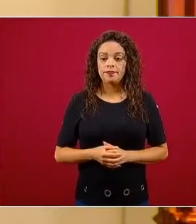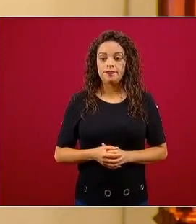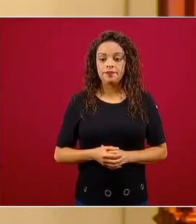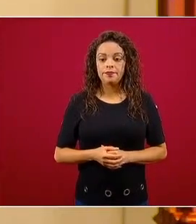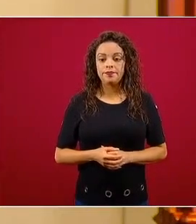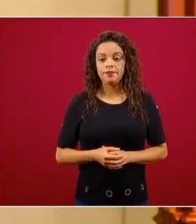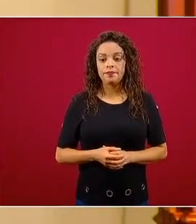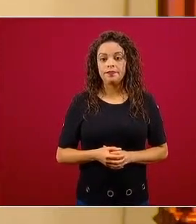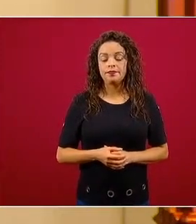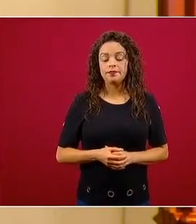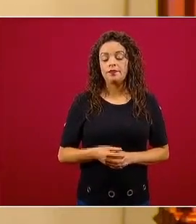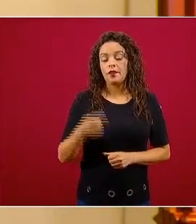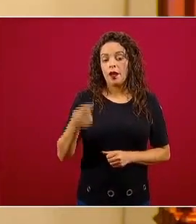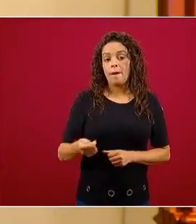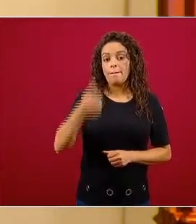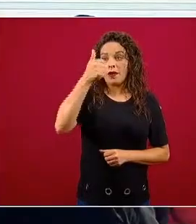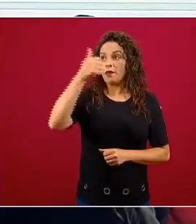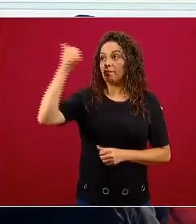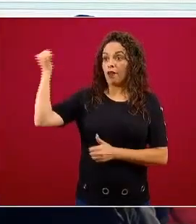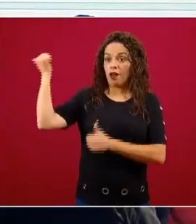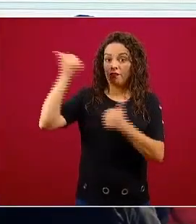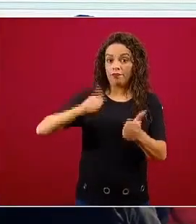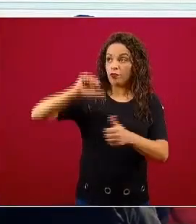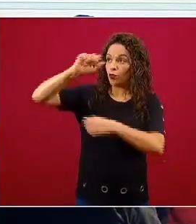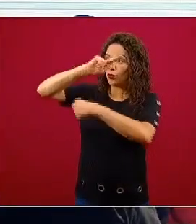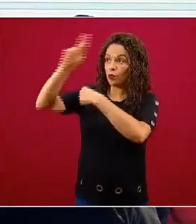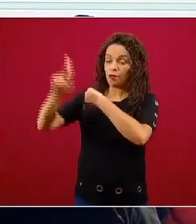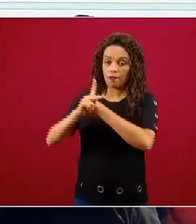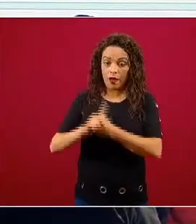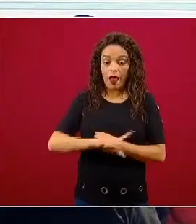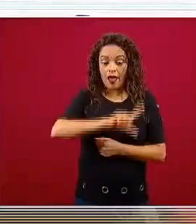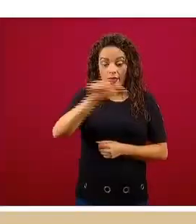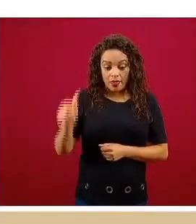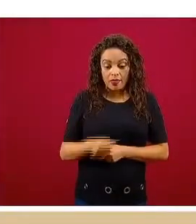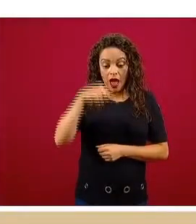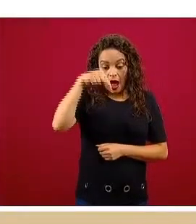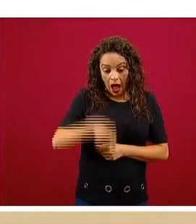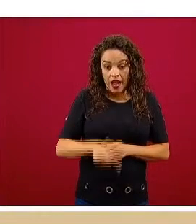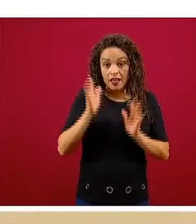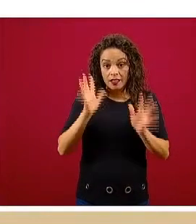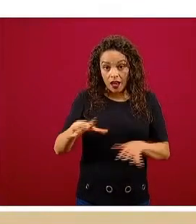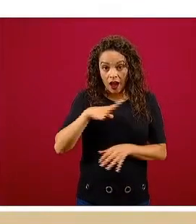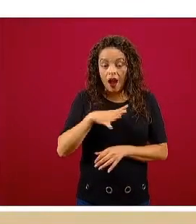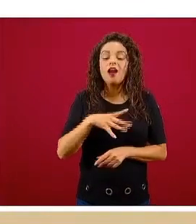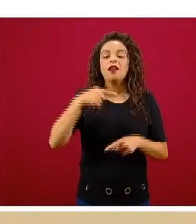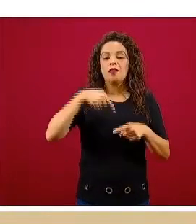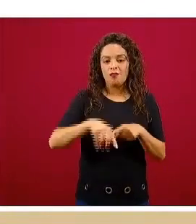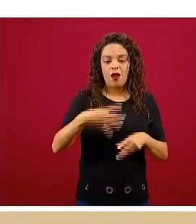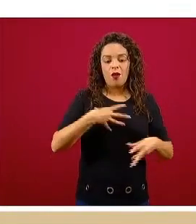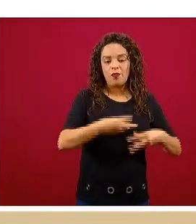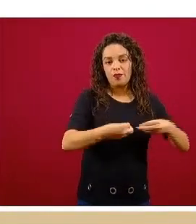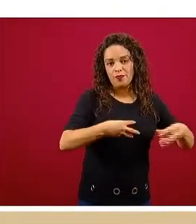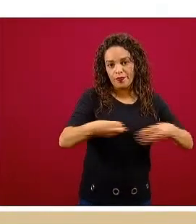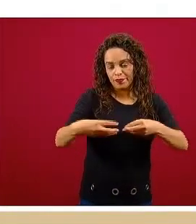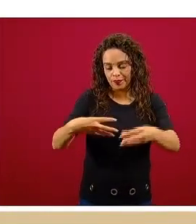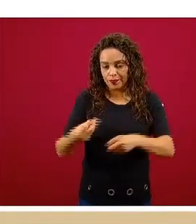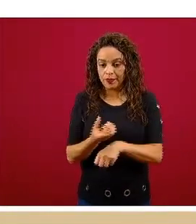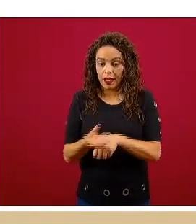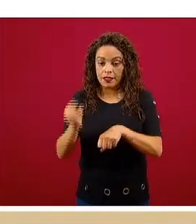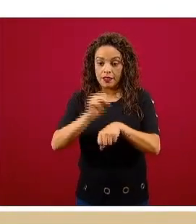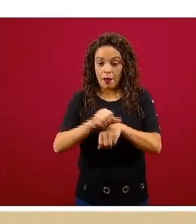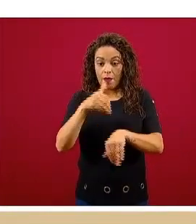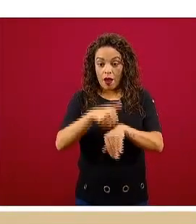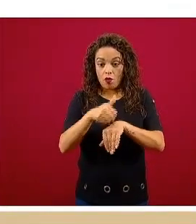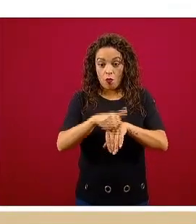transmisión secundaria en un segundo momento. Vemos cómo la transmisión inicia ya de manera importante a partir de la semana